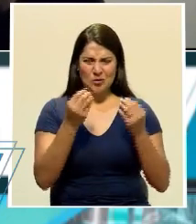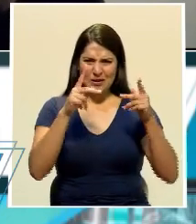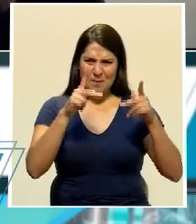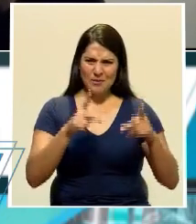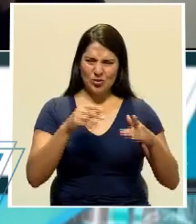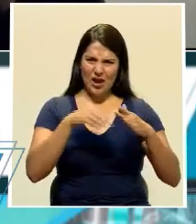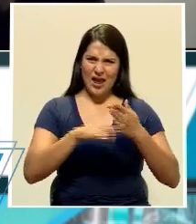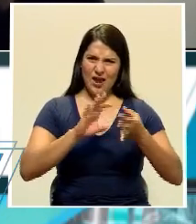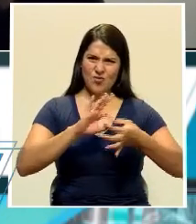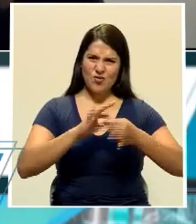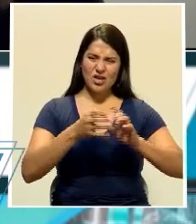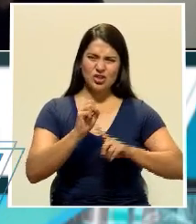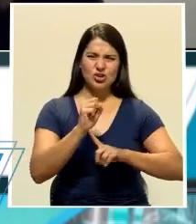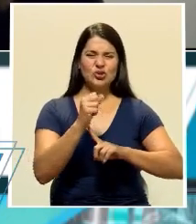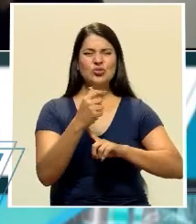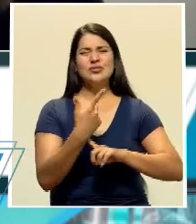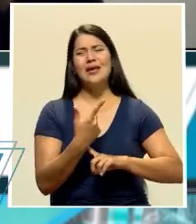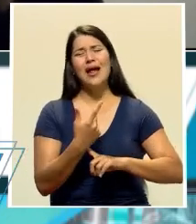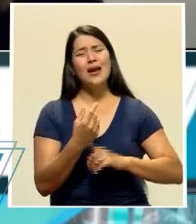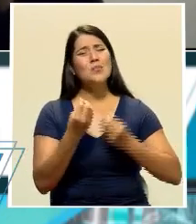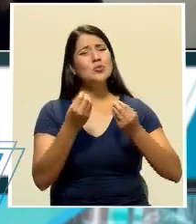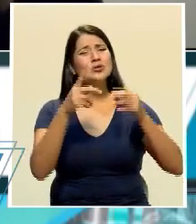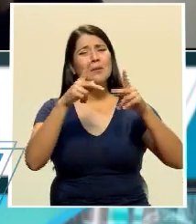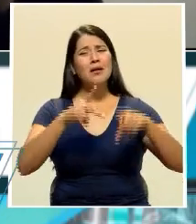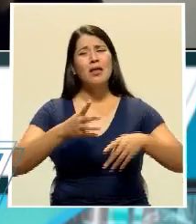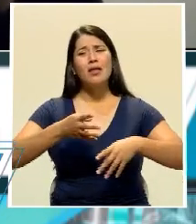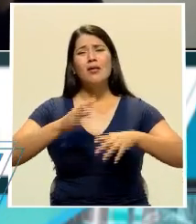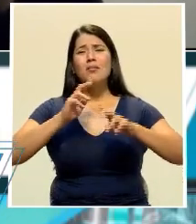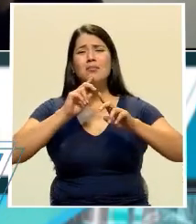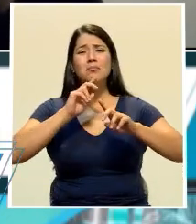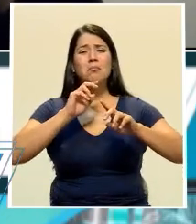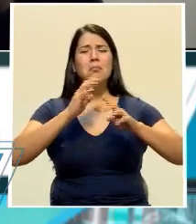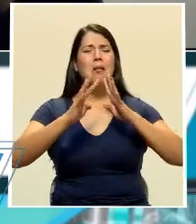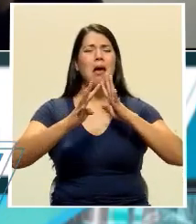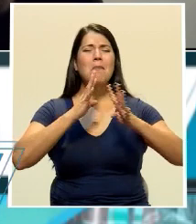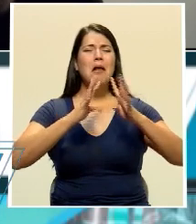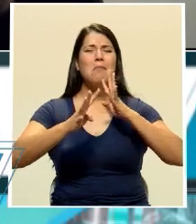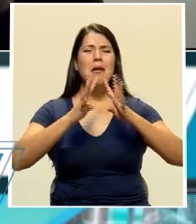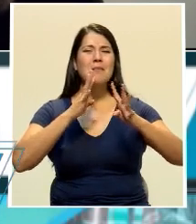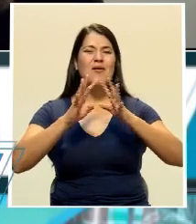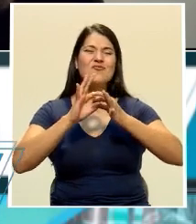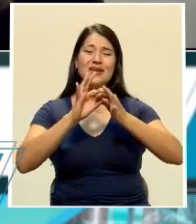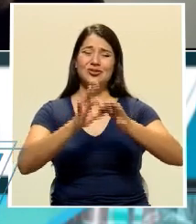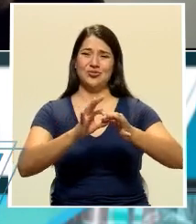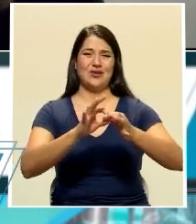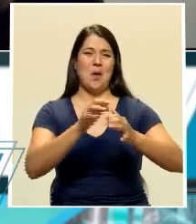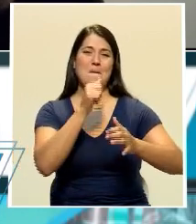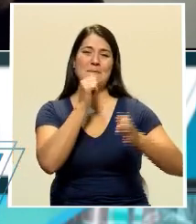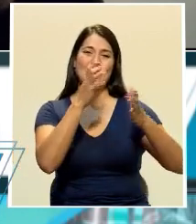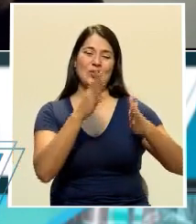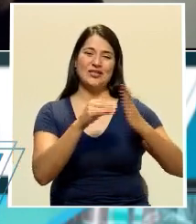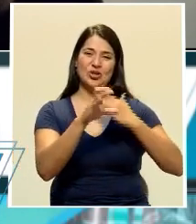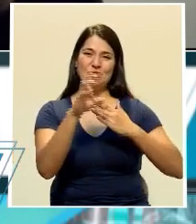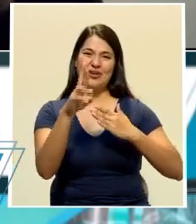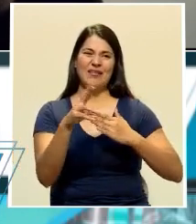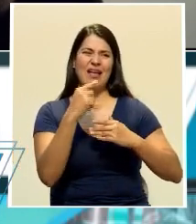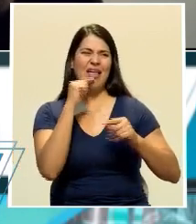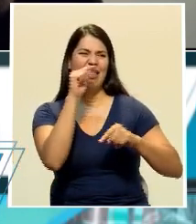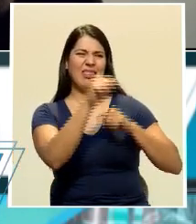redes comienza a denostar y a generalizar sobre el nivel del periodismo en Costa Rica. Pero yo he